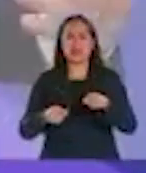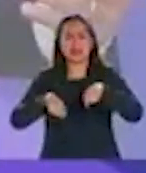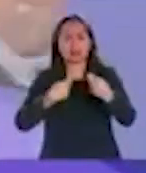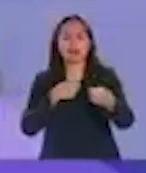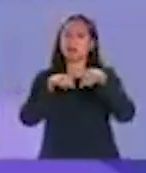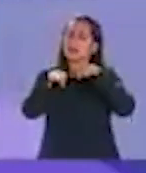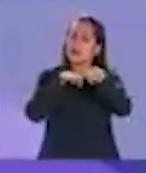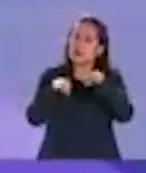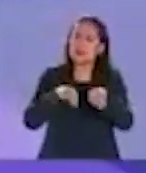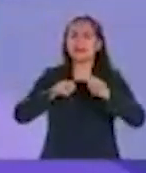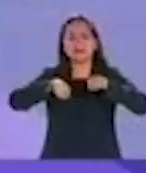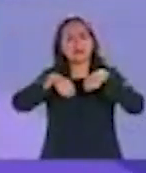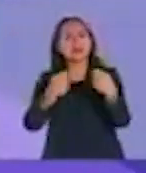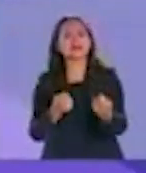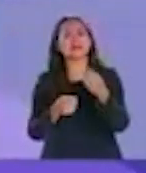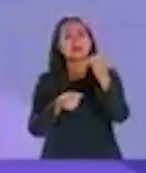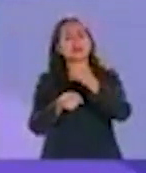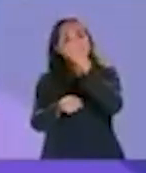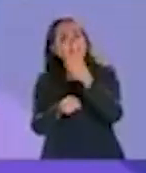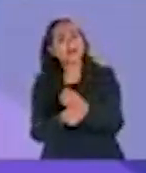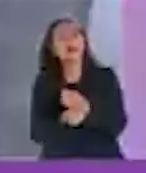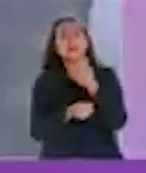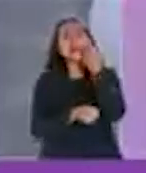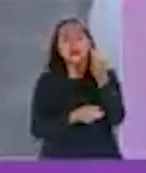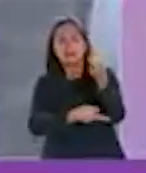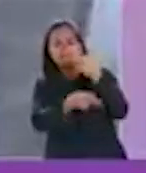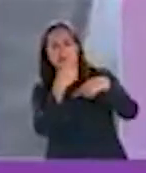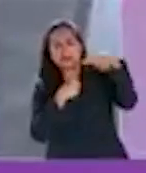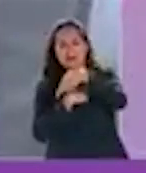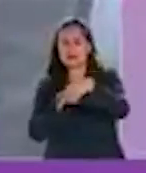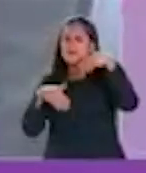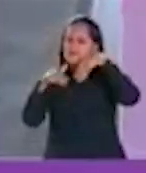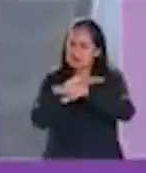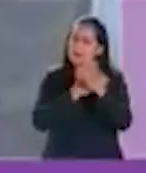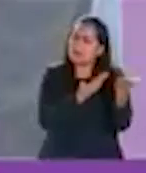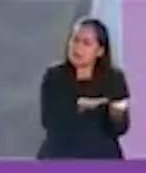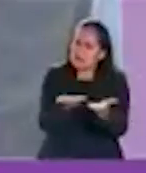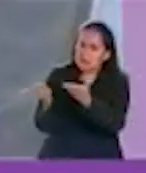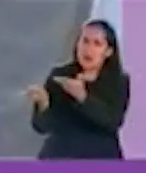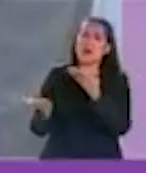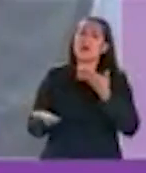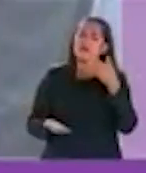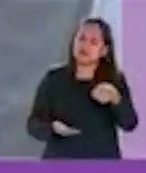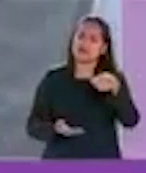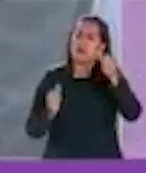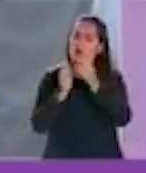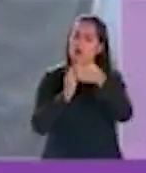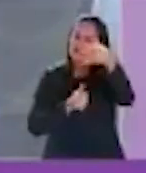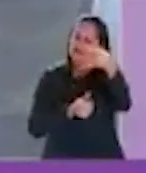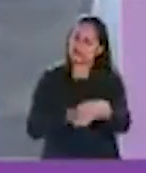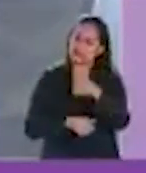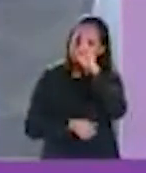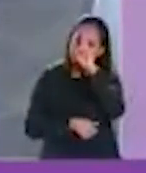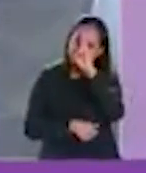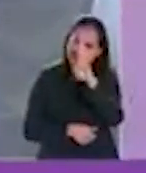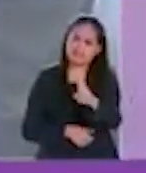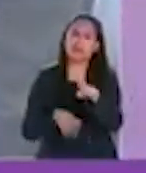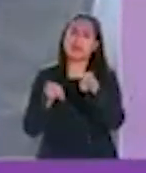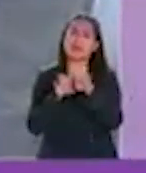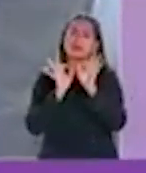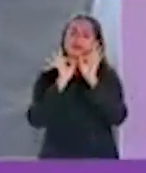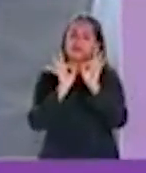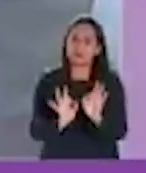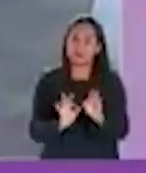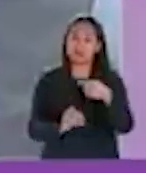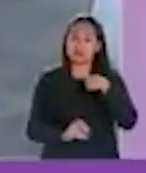y todo aquel que quiera cruzar méxico puede hacerlo de manera digna digna que las autoridades no sean persecutoria